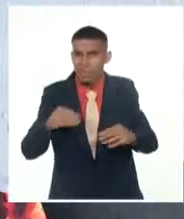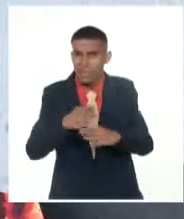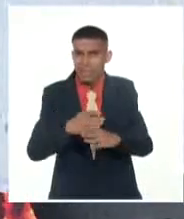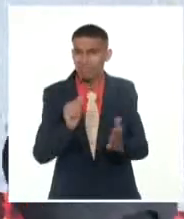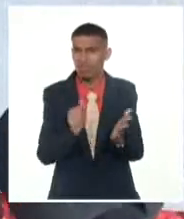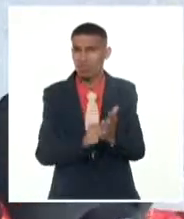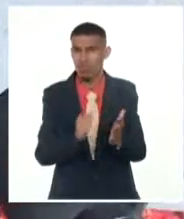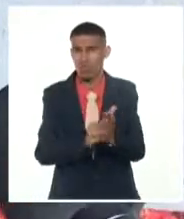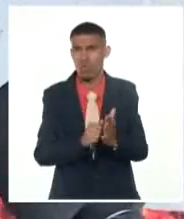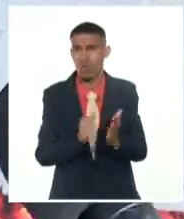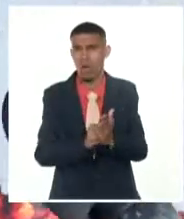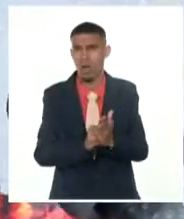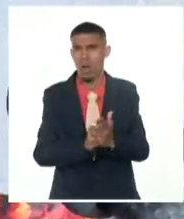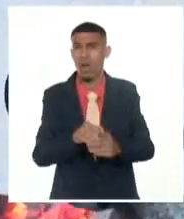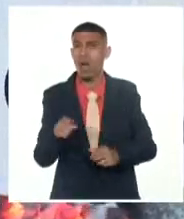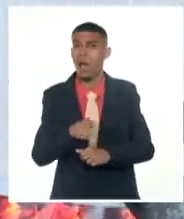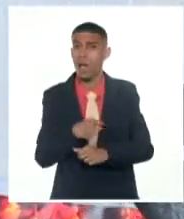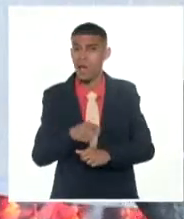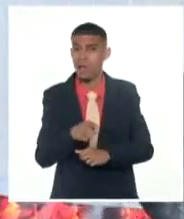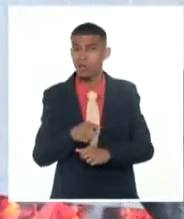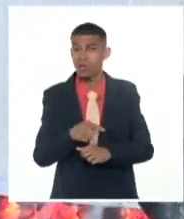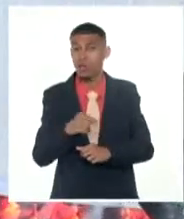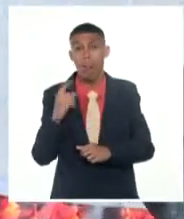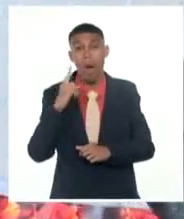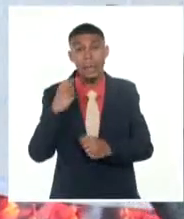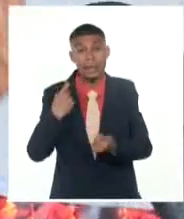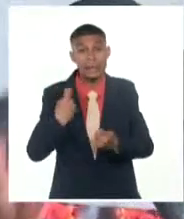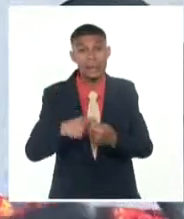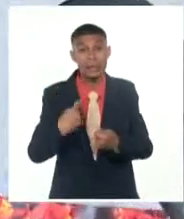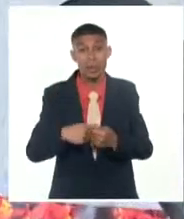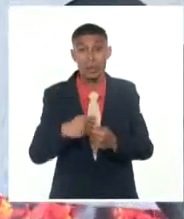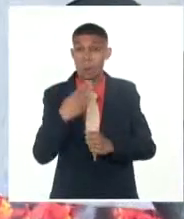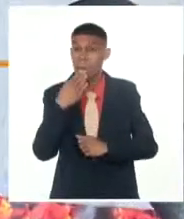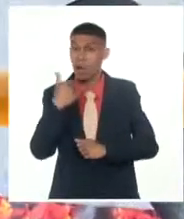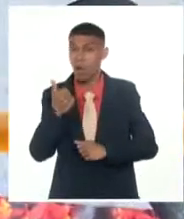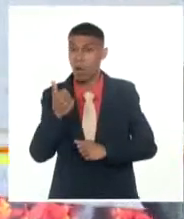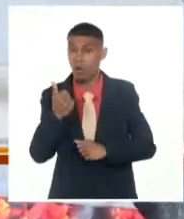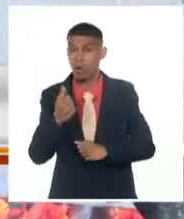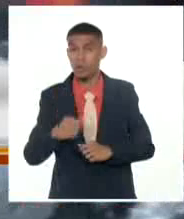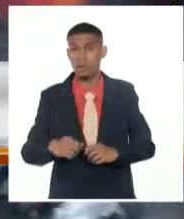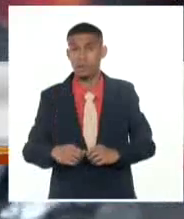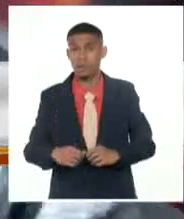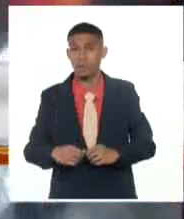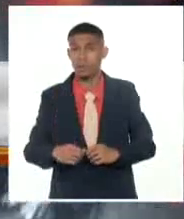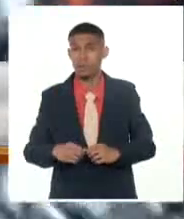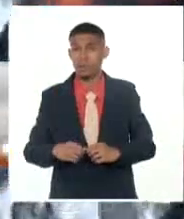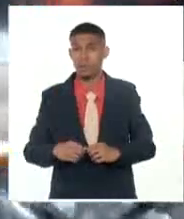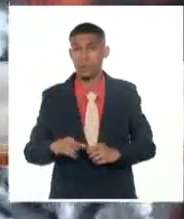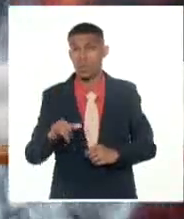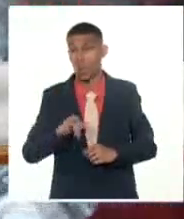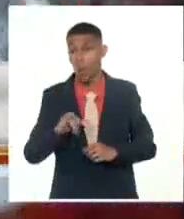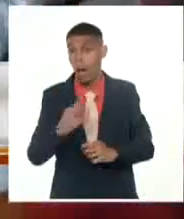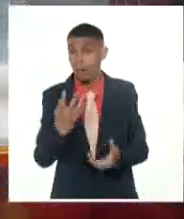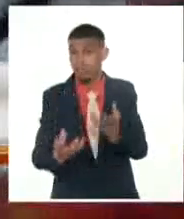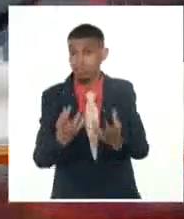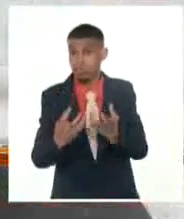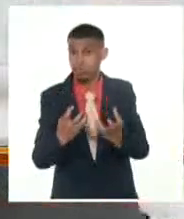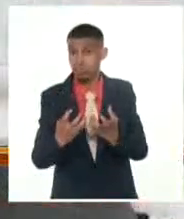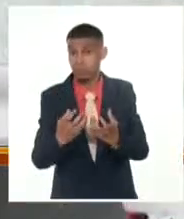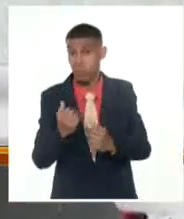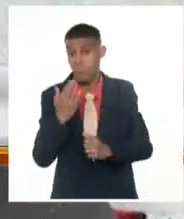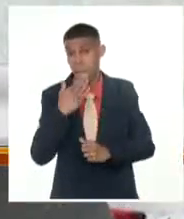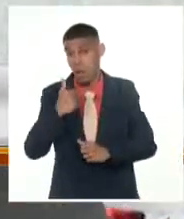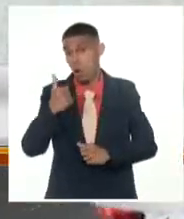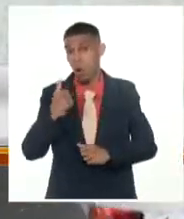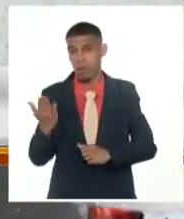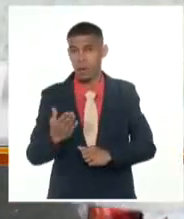Te duda, la calidad también está en este sonido, que es mejor, parte mejor, enciende mejor.